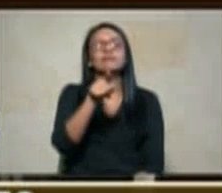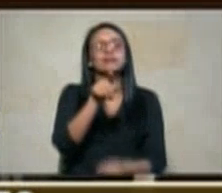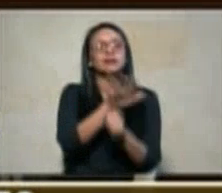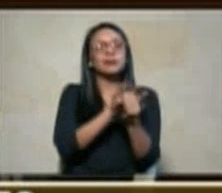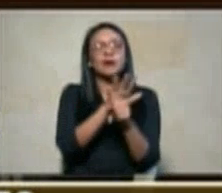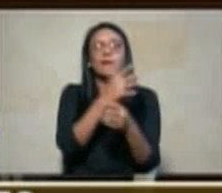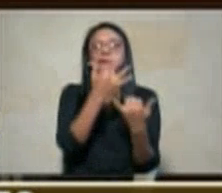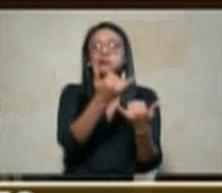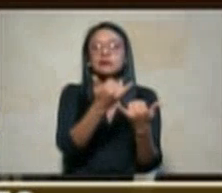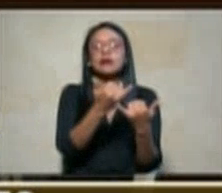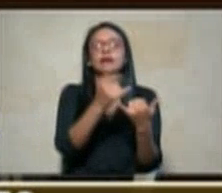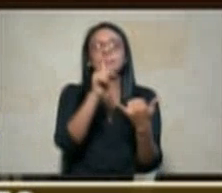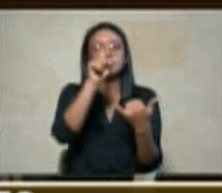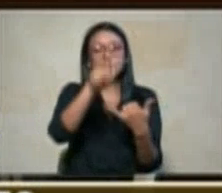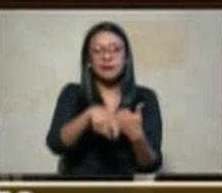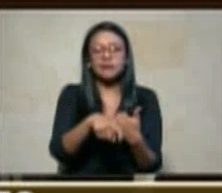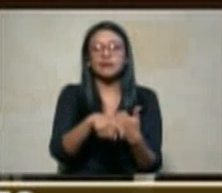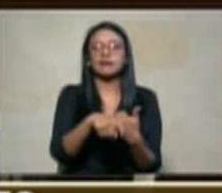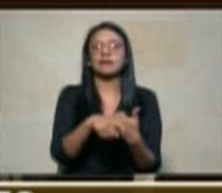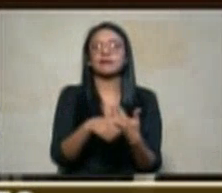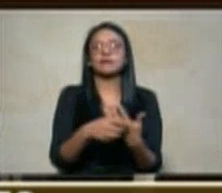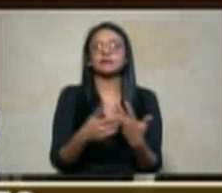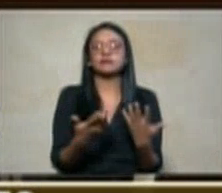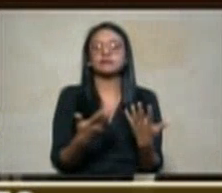un procedimiento extraordinario